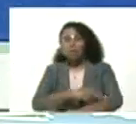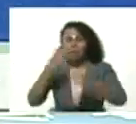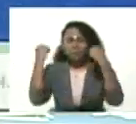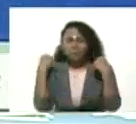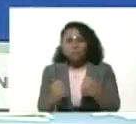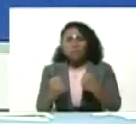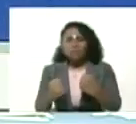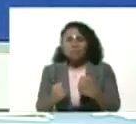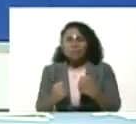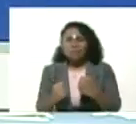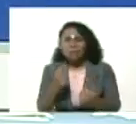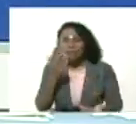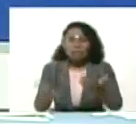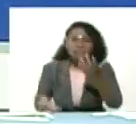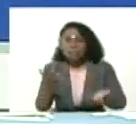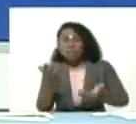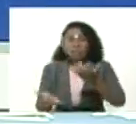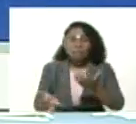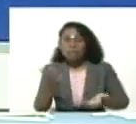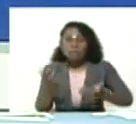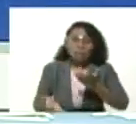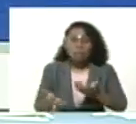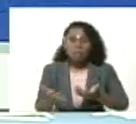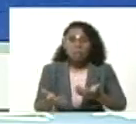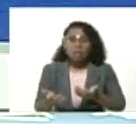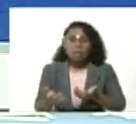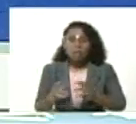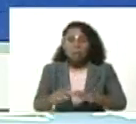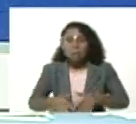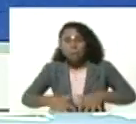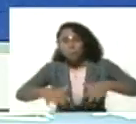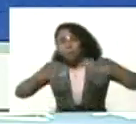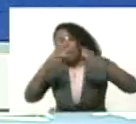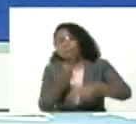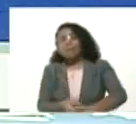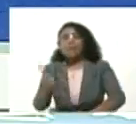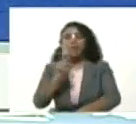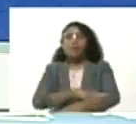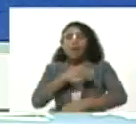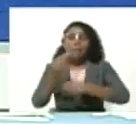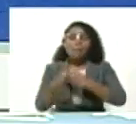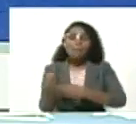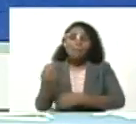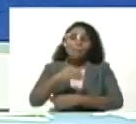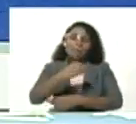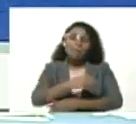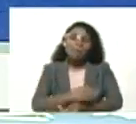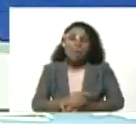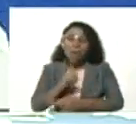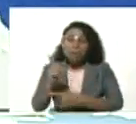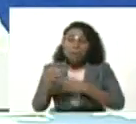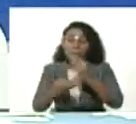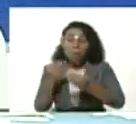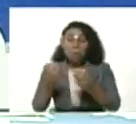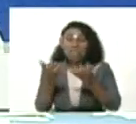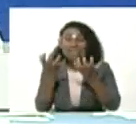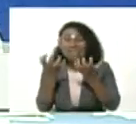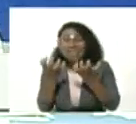las precipitaciones y las inundaciones asociadas, así como unas sequías